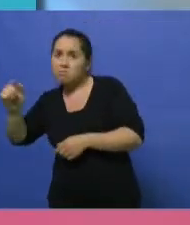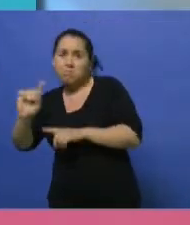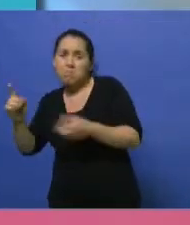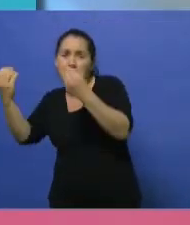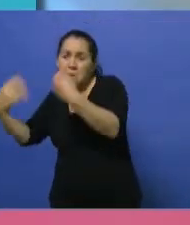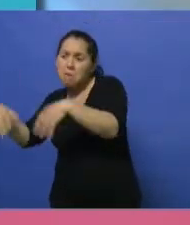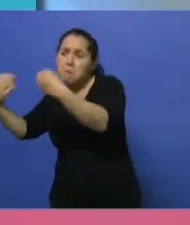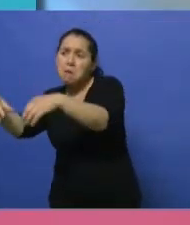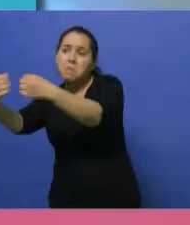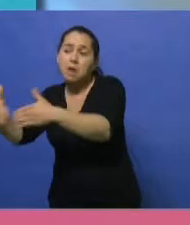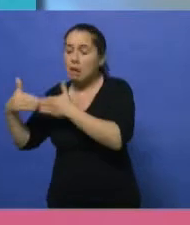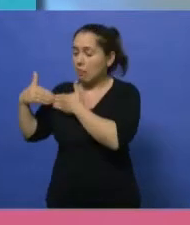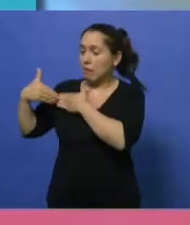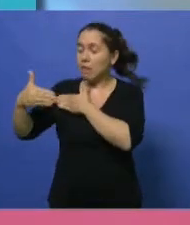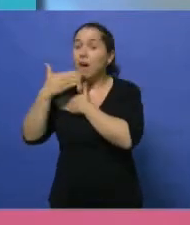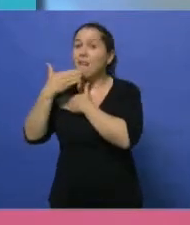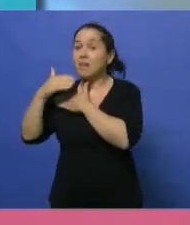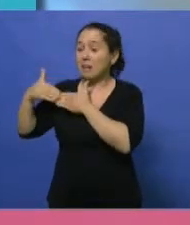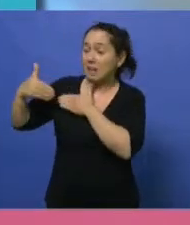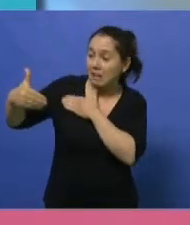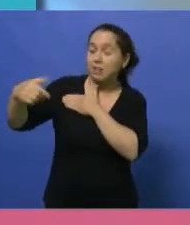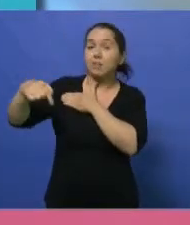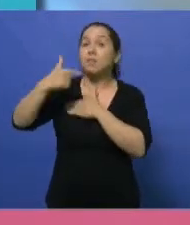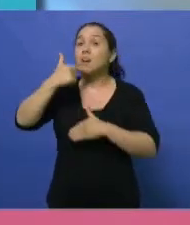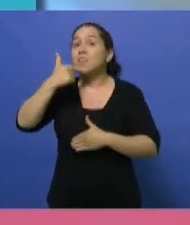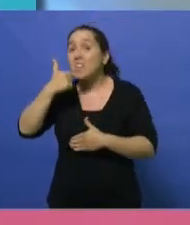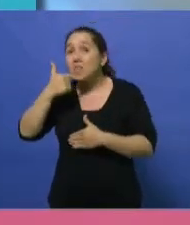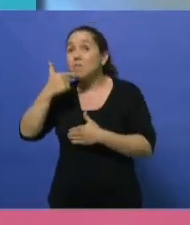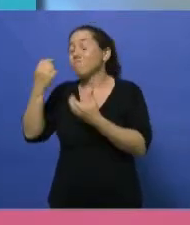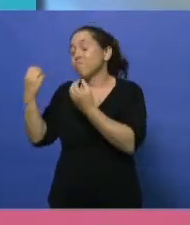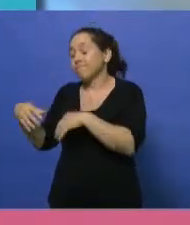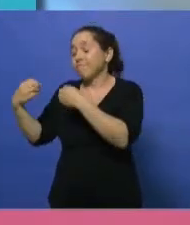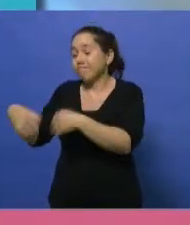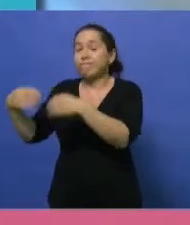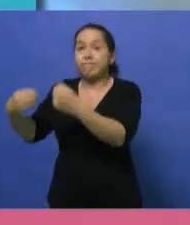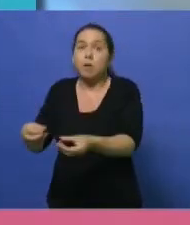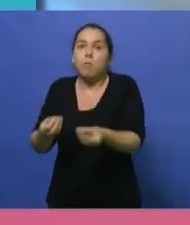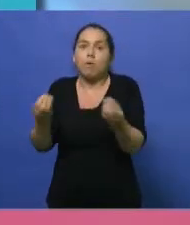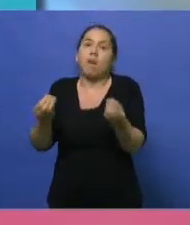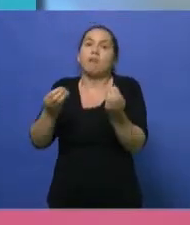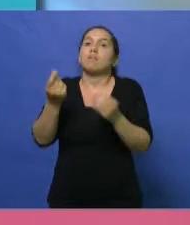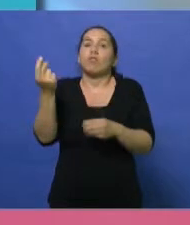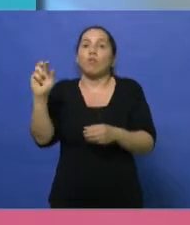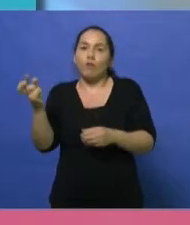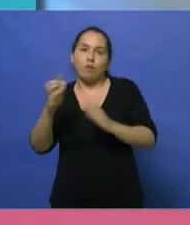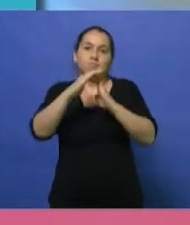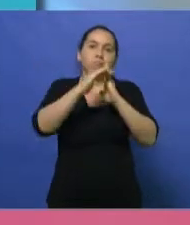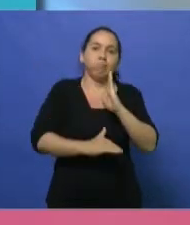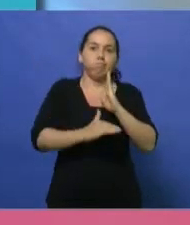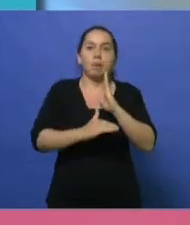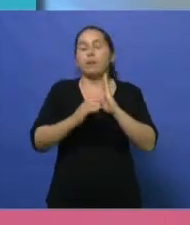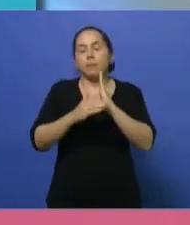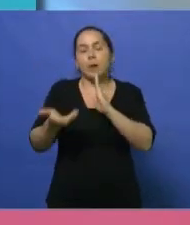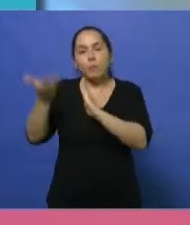septiembre han tenido, no han ganado lo que debían por esta devaluación. Y por lo tanto, lo que